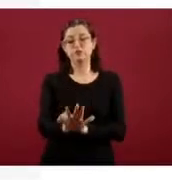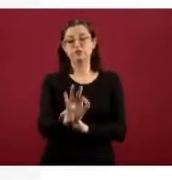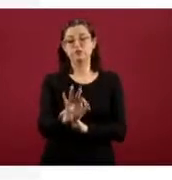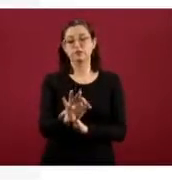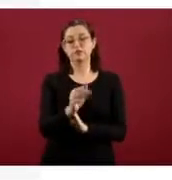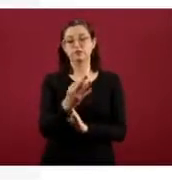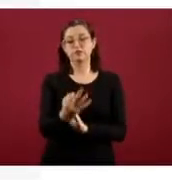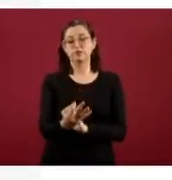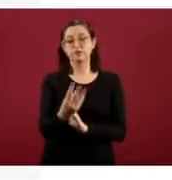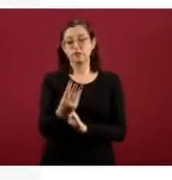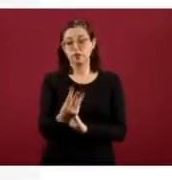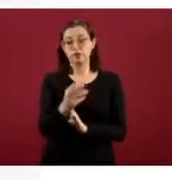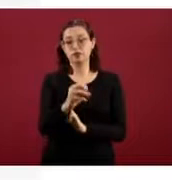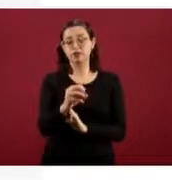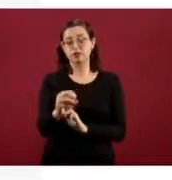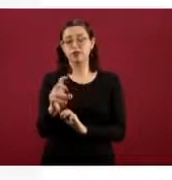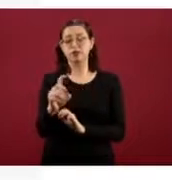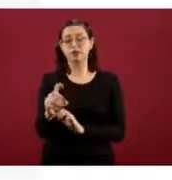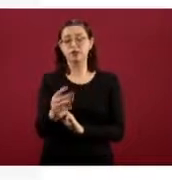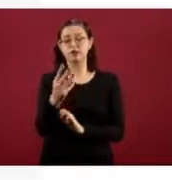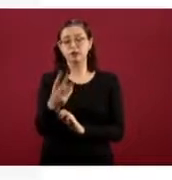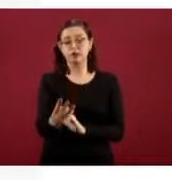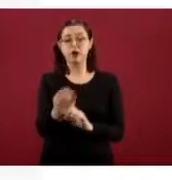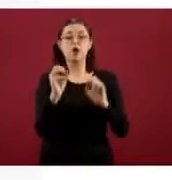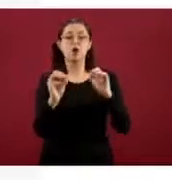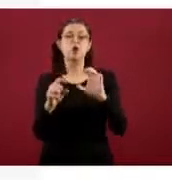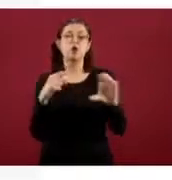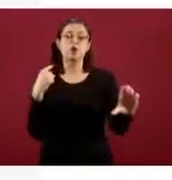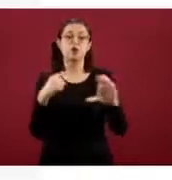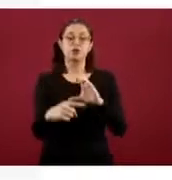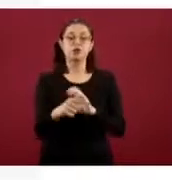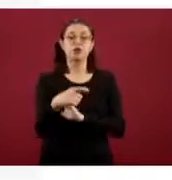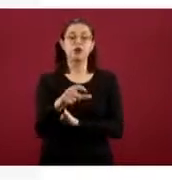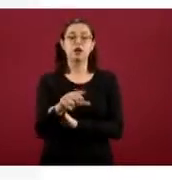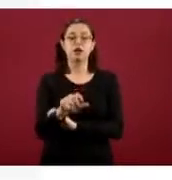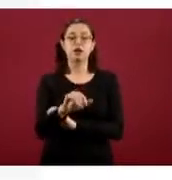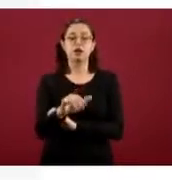543 0033, o escriba un correo electrónico a